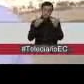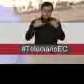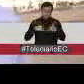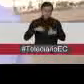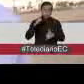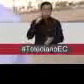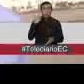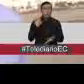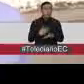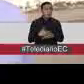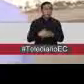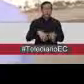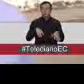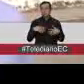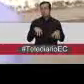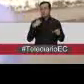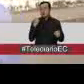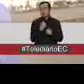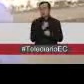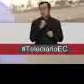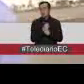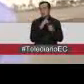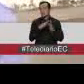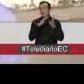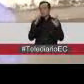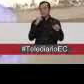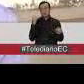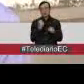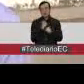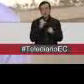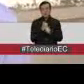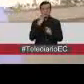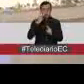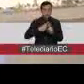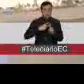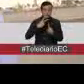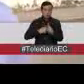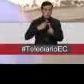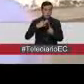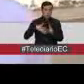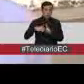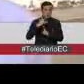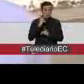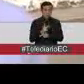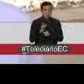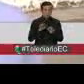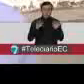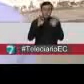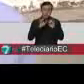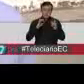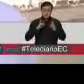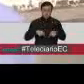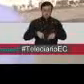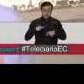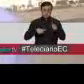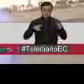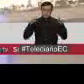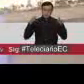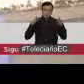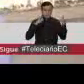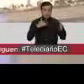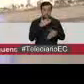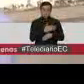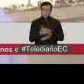que nos han demostrado cómo se puede trabajar o cómo han trabajado en estos más de dos meses cuidando y priorizando la salud del personal en ambos